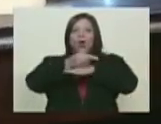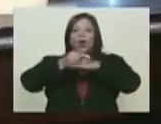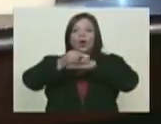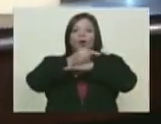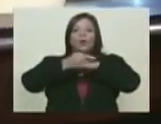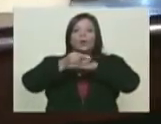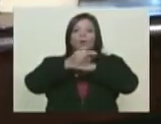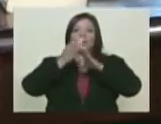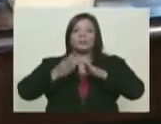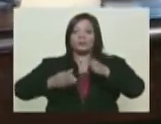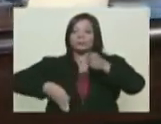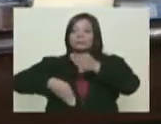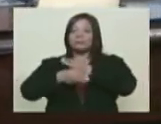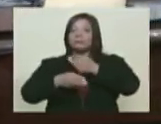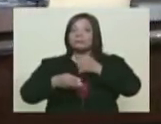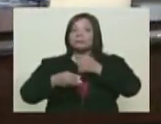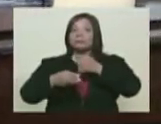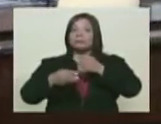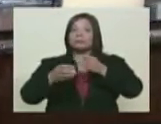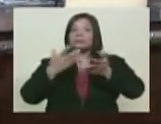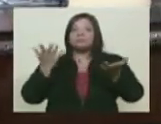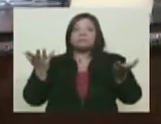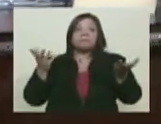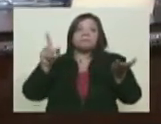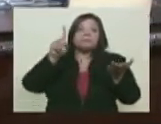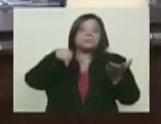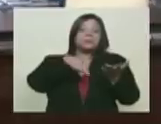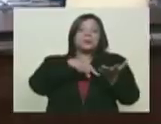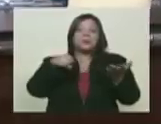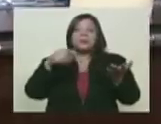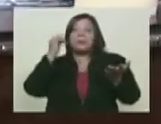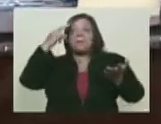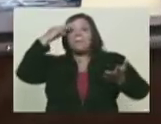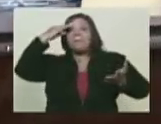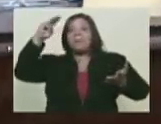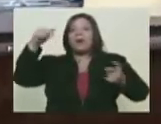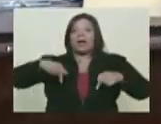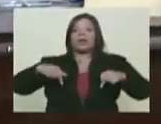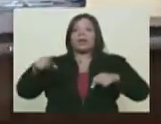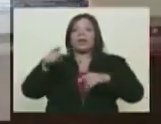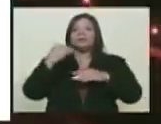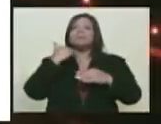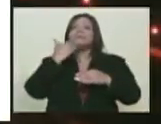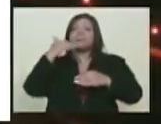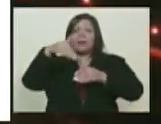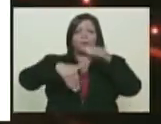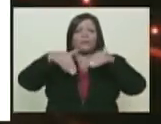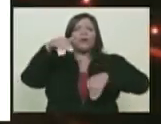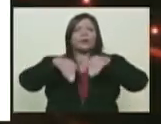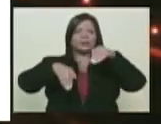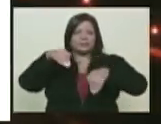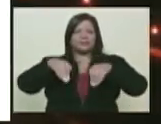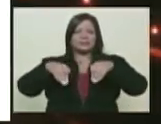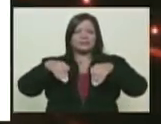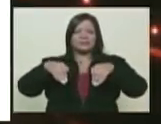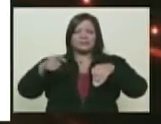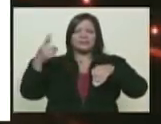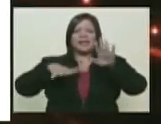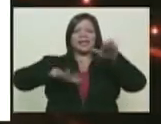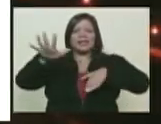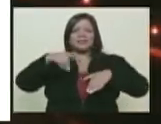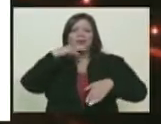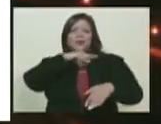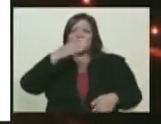gobernadores arrancan buchones. Pues no sé si se enteraron en México que en Venezuela acaba de haber elecciones. Sí, sí. El 15